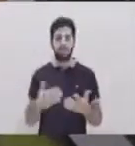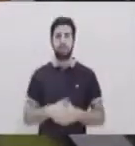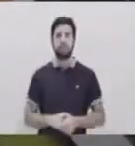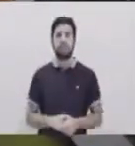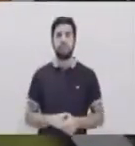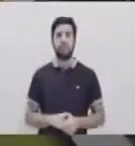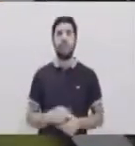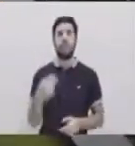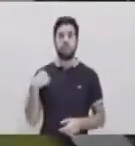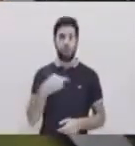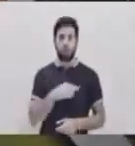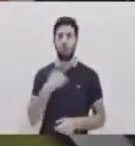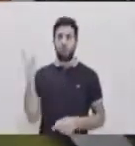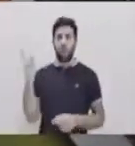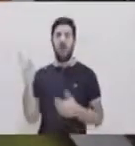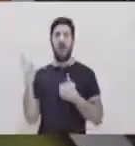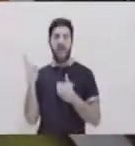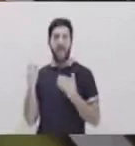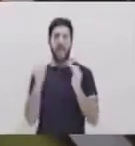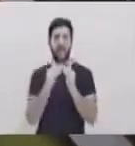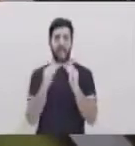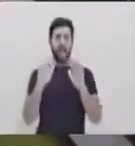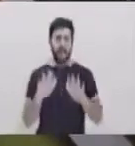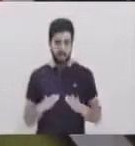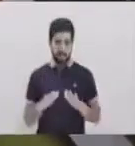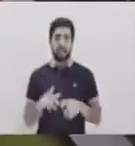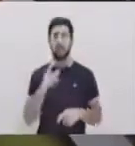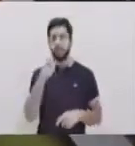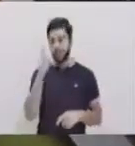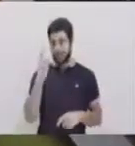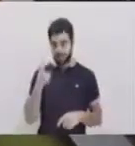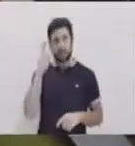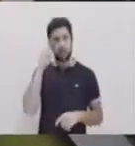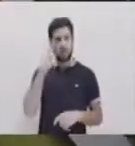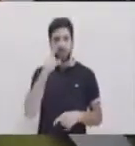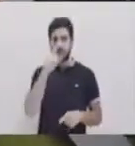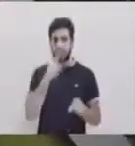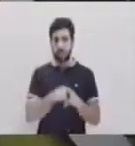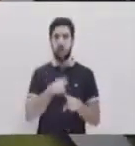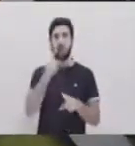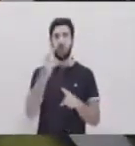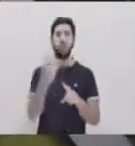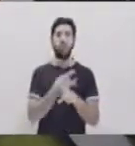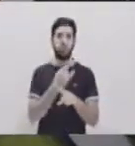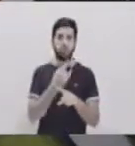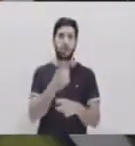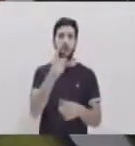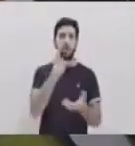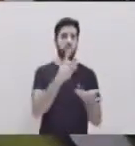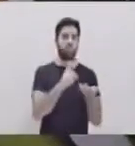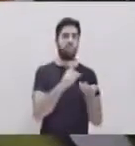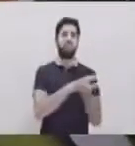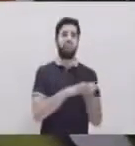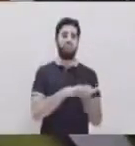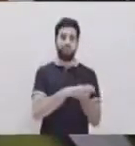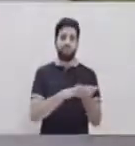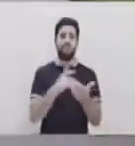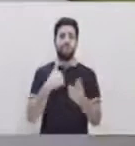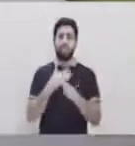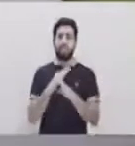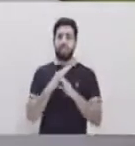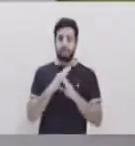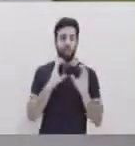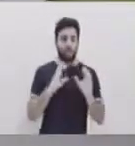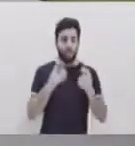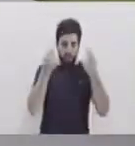necesitar realmente son materiales que tenemos en casa, siempre y cuando que tengamos también las medidas de seguridad necesarias para poder